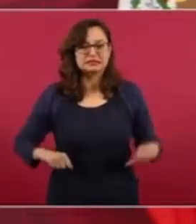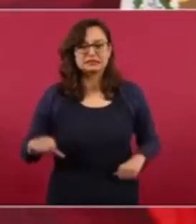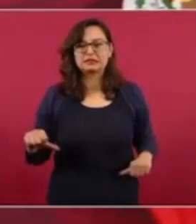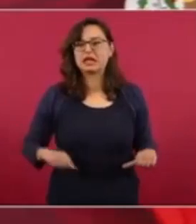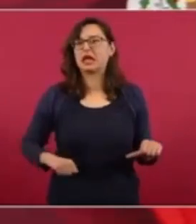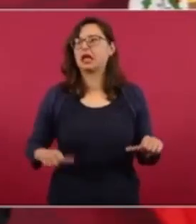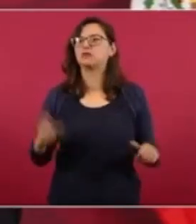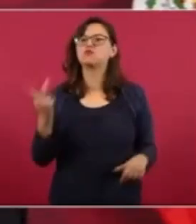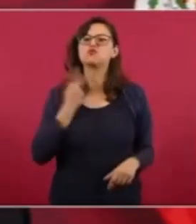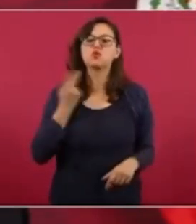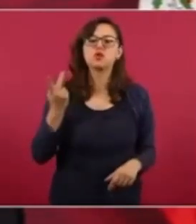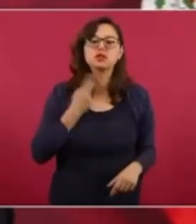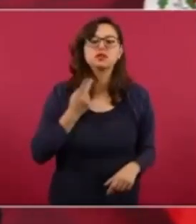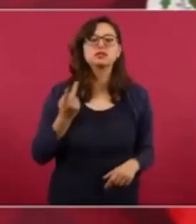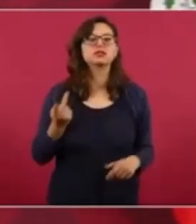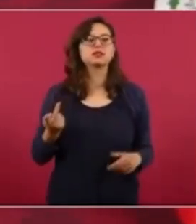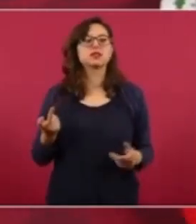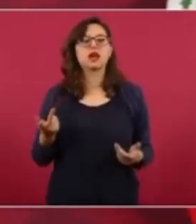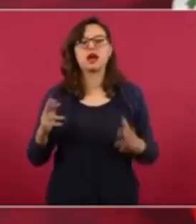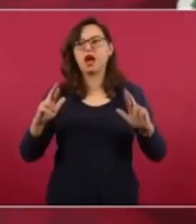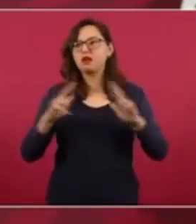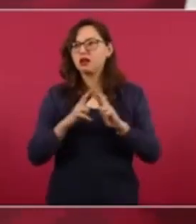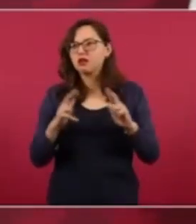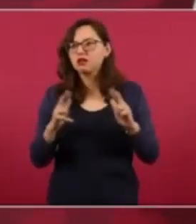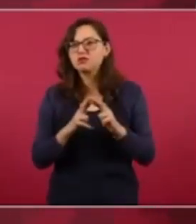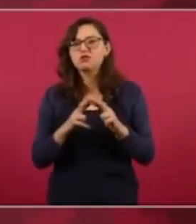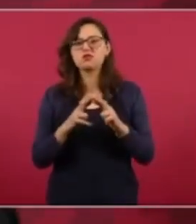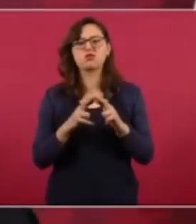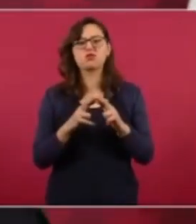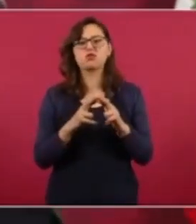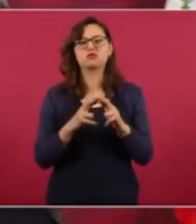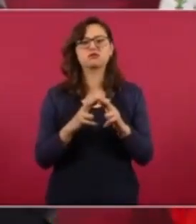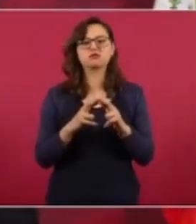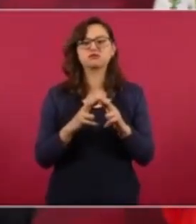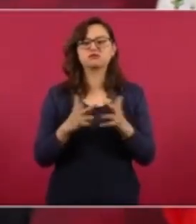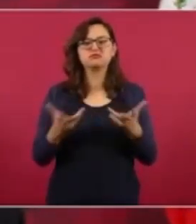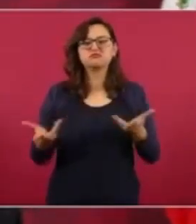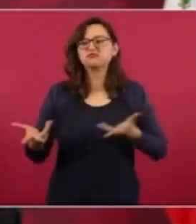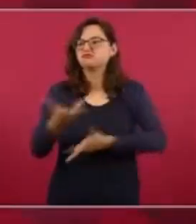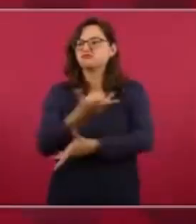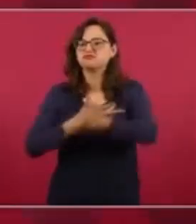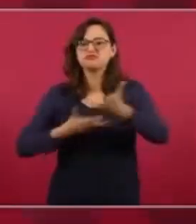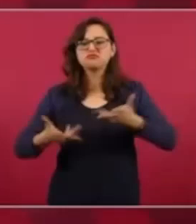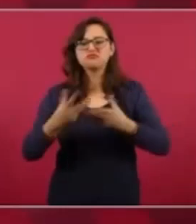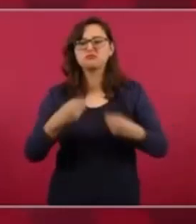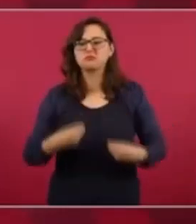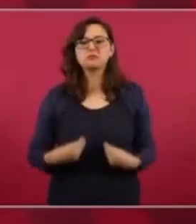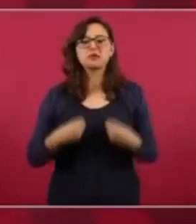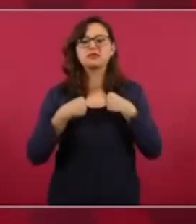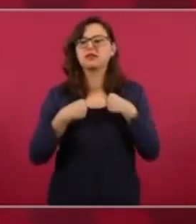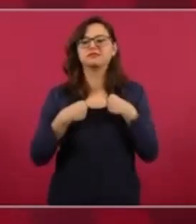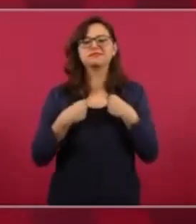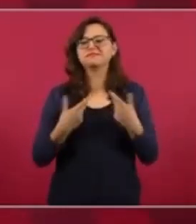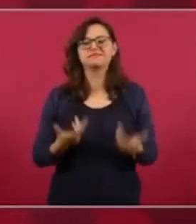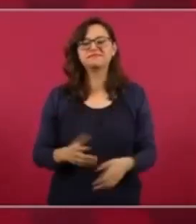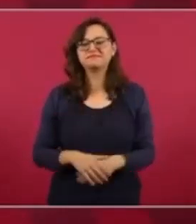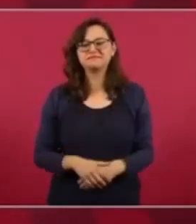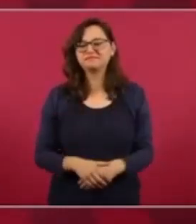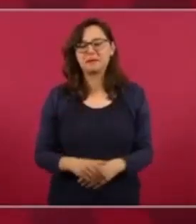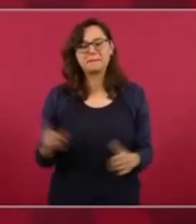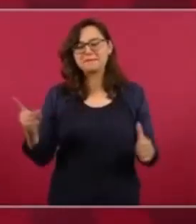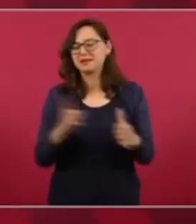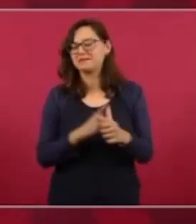social, política, religiosa, si no se tiene por delante un